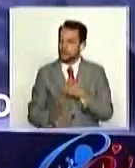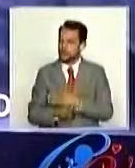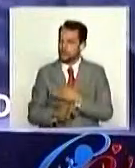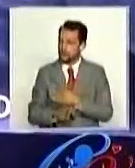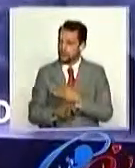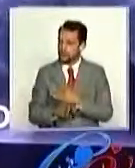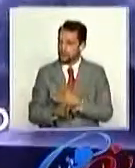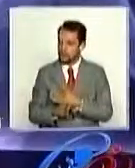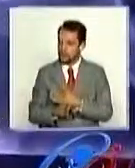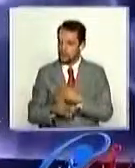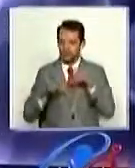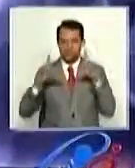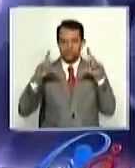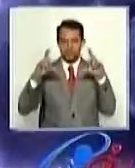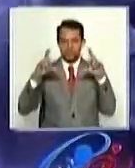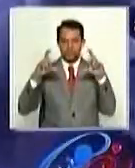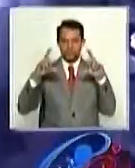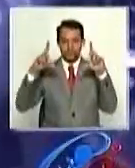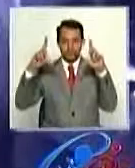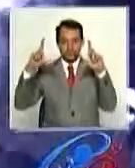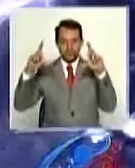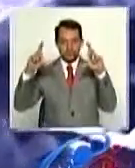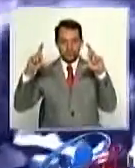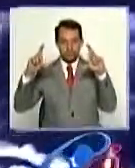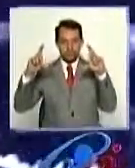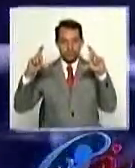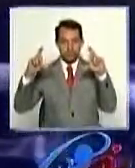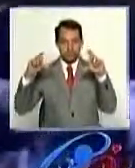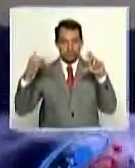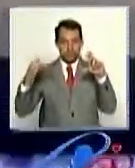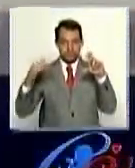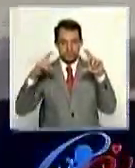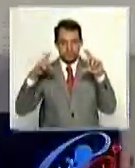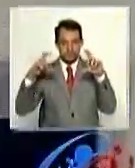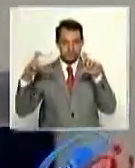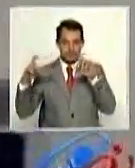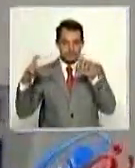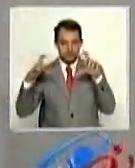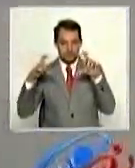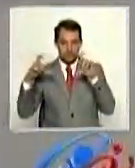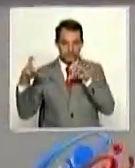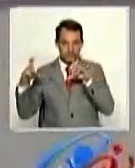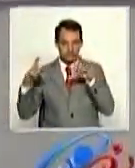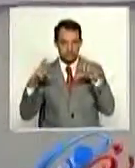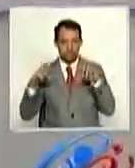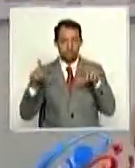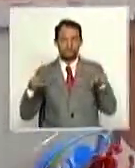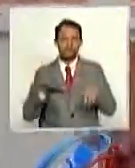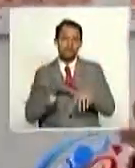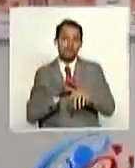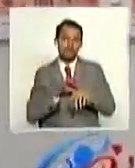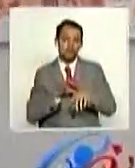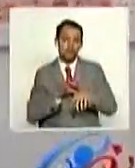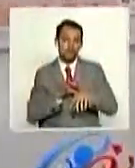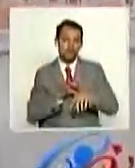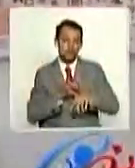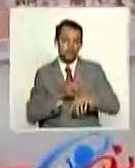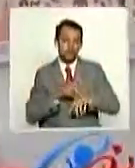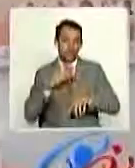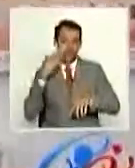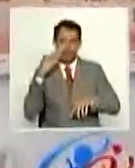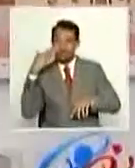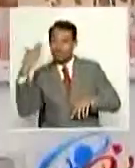abriendo esa imagen veamos el del fondo, porque es que la doctora, qué pena es que hace esto sin micrófono, que miremos esta imagen del fondo,